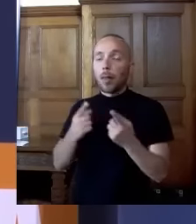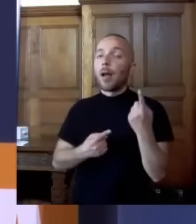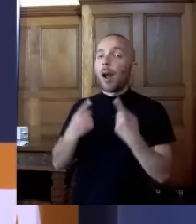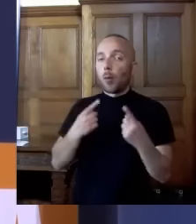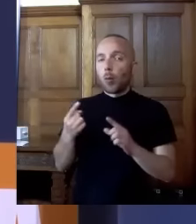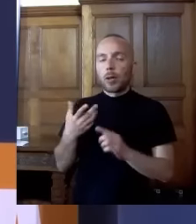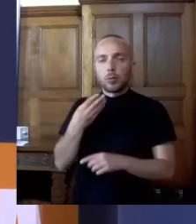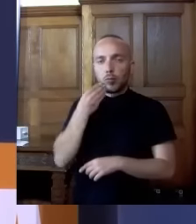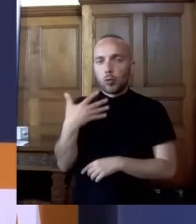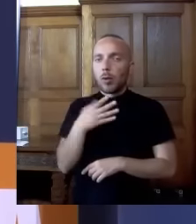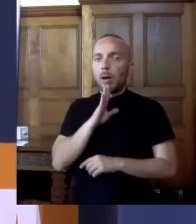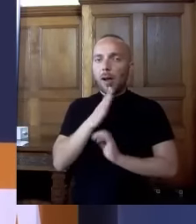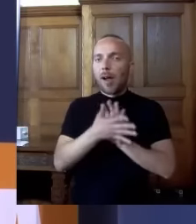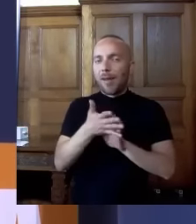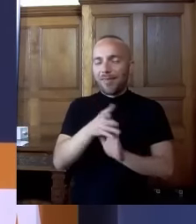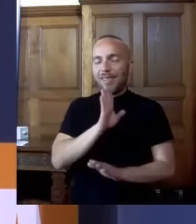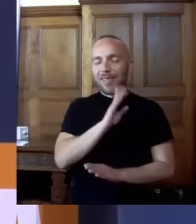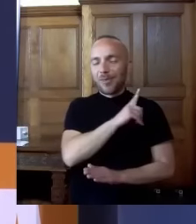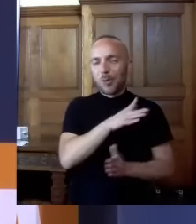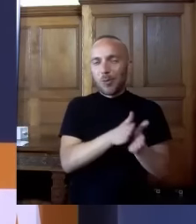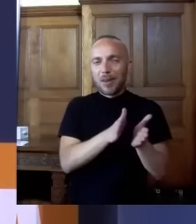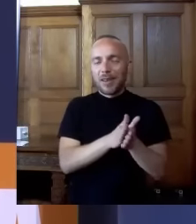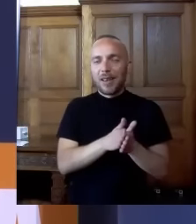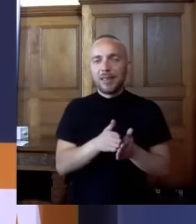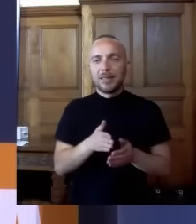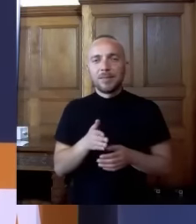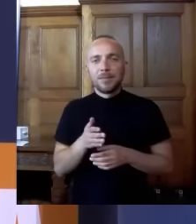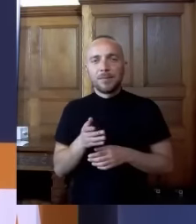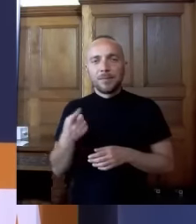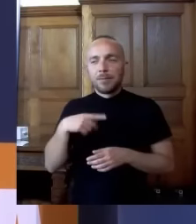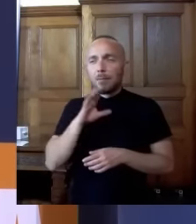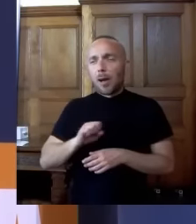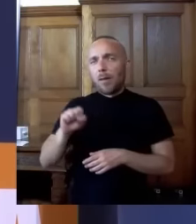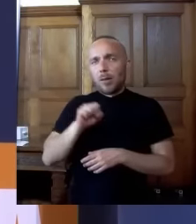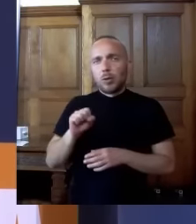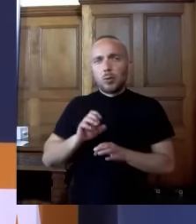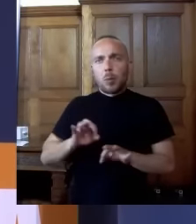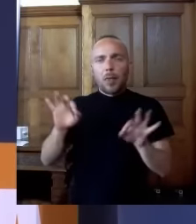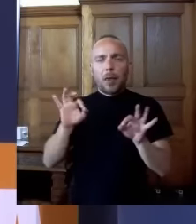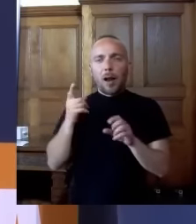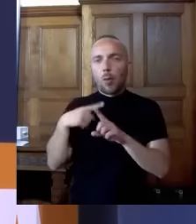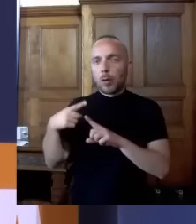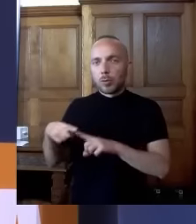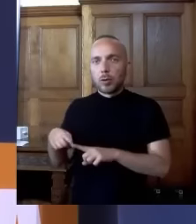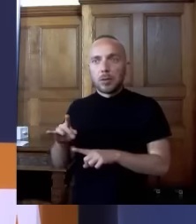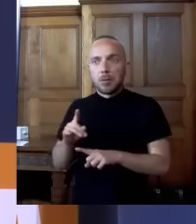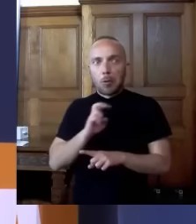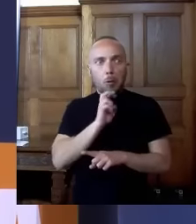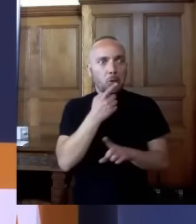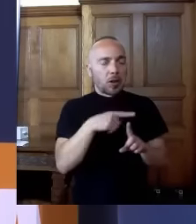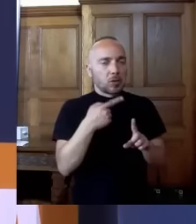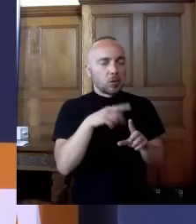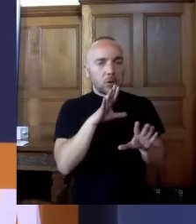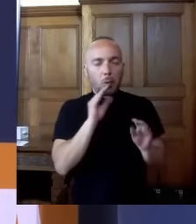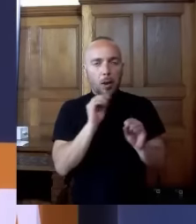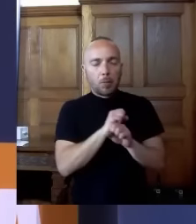estaban refiriendo nuestras compañeras eh somos tan tan maravillosos tan particulares en algunas cosas pero luego nos pasan otras cosas tan